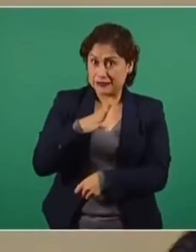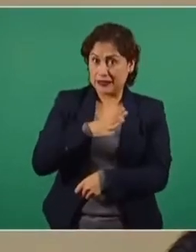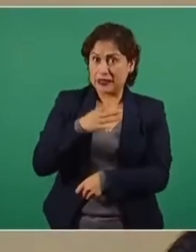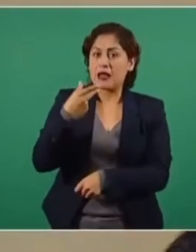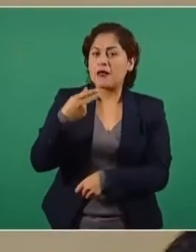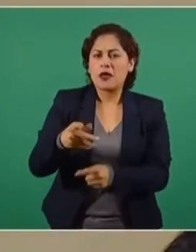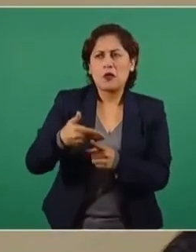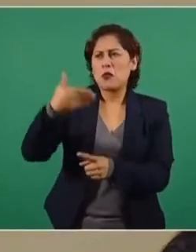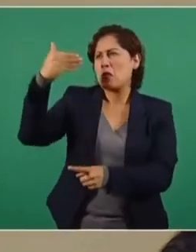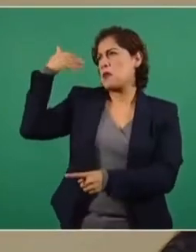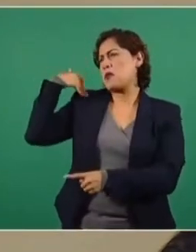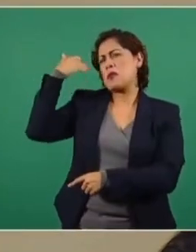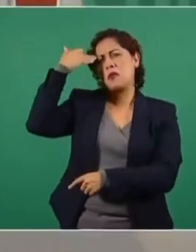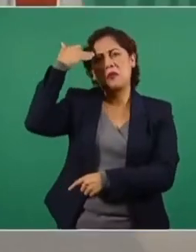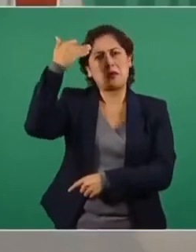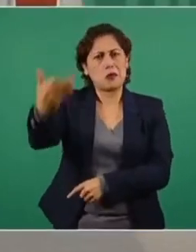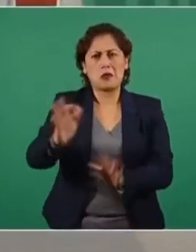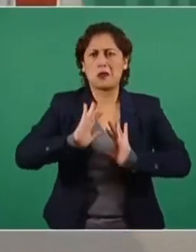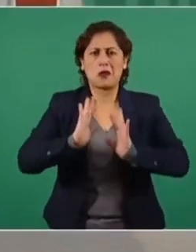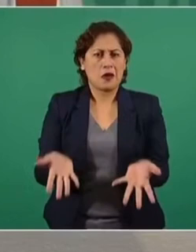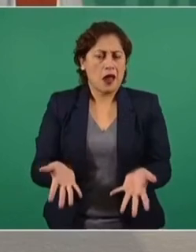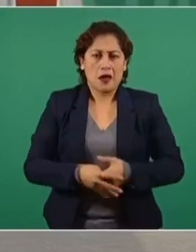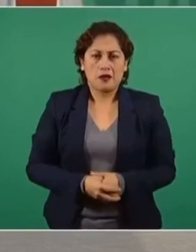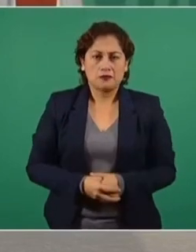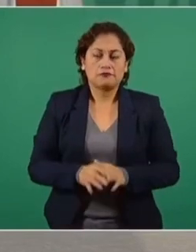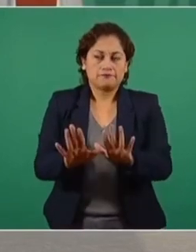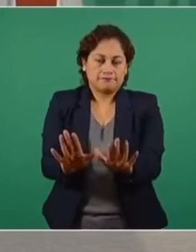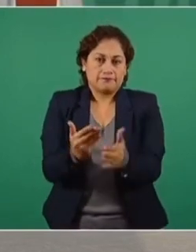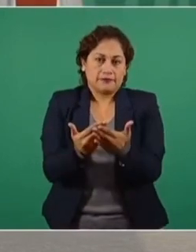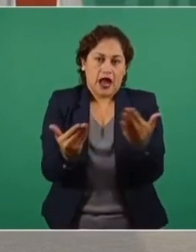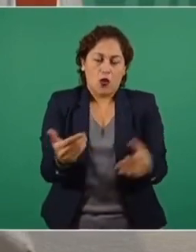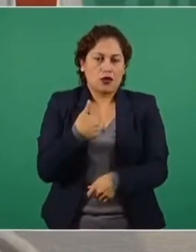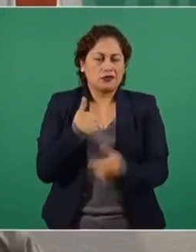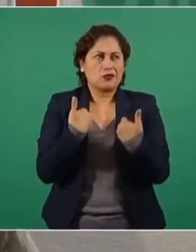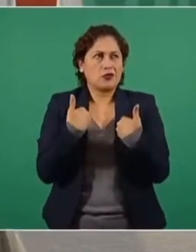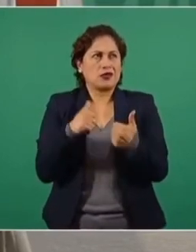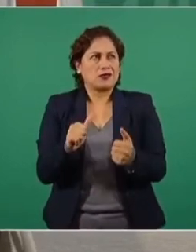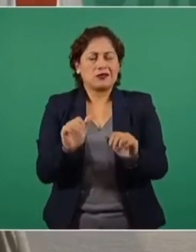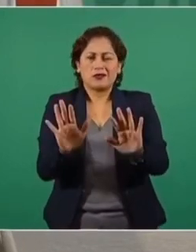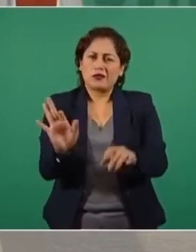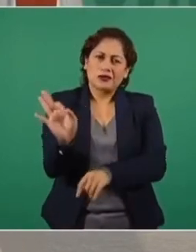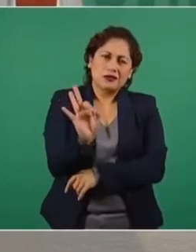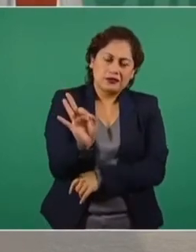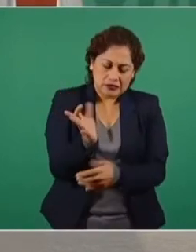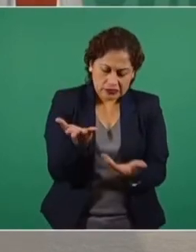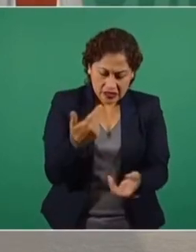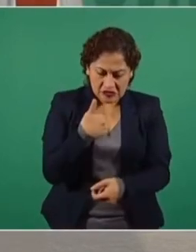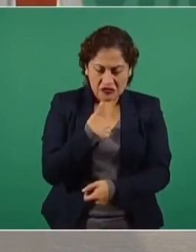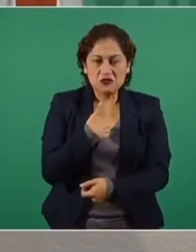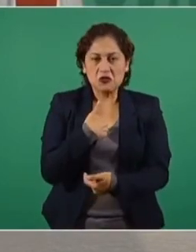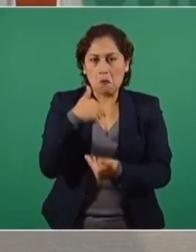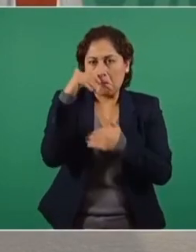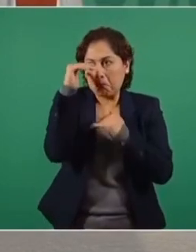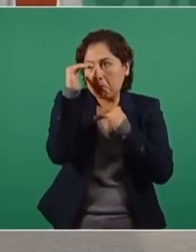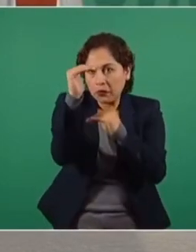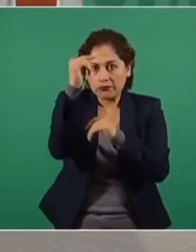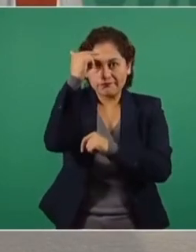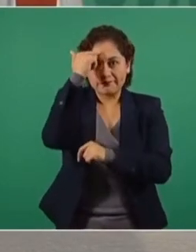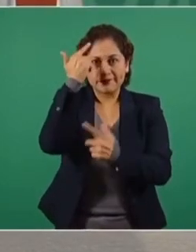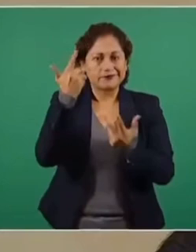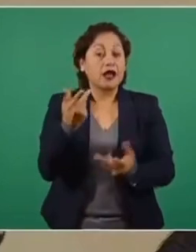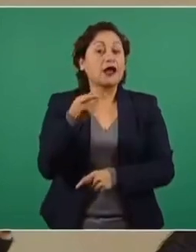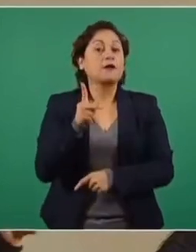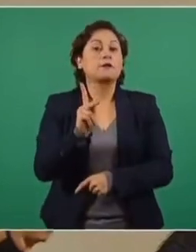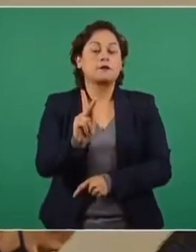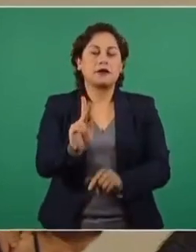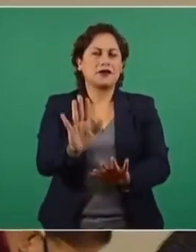siglos no llegó a entender lo mejor es que soy demasiado limitado en ese aspecto pero no llego a entender